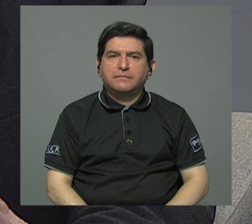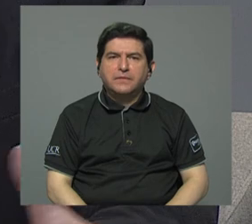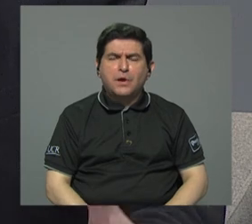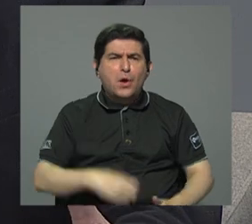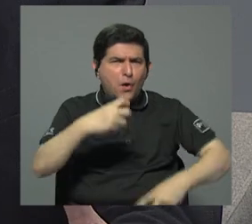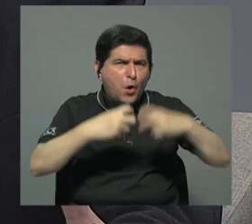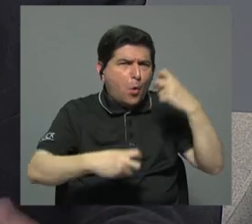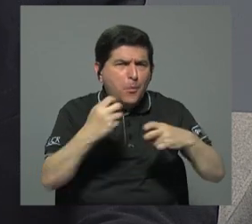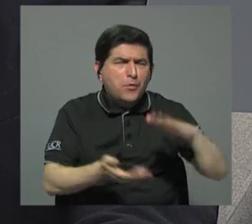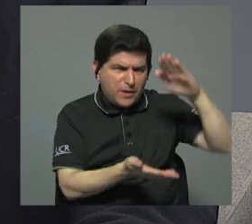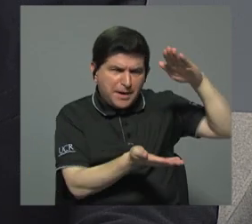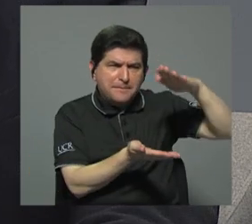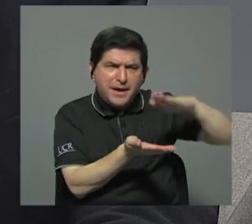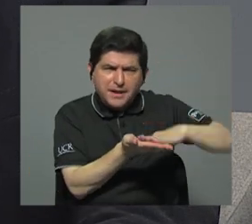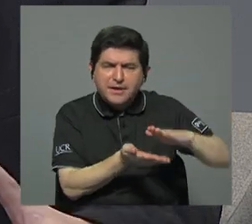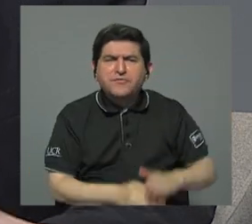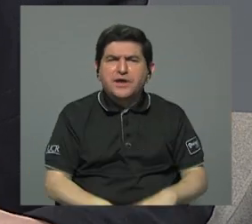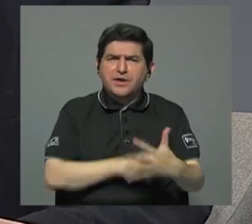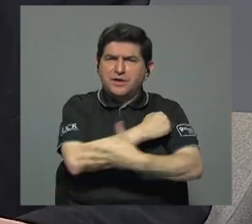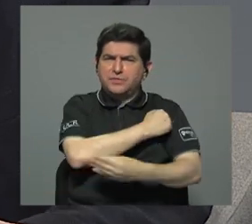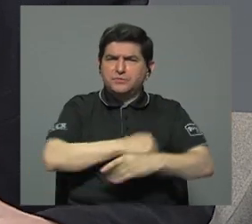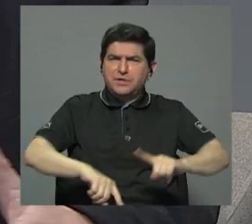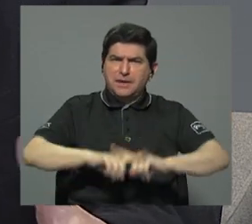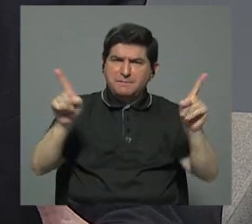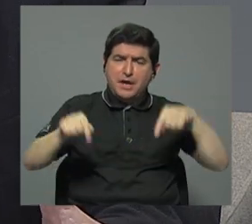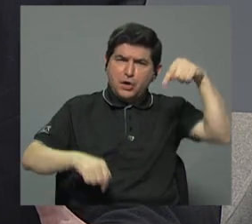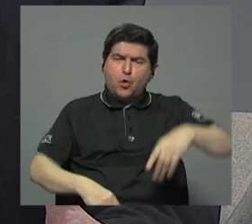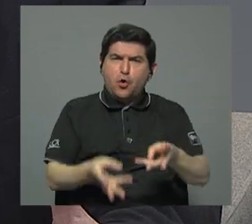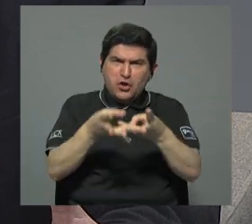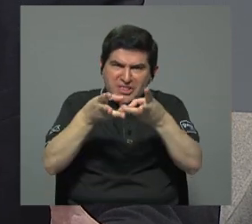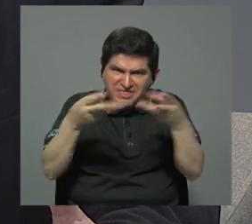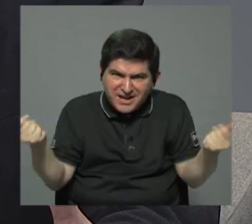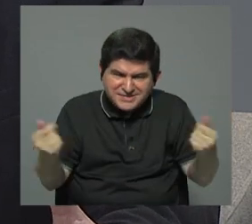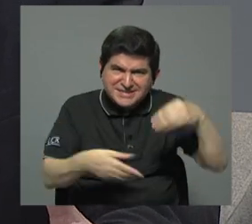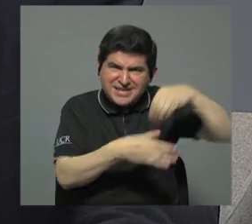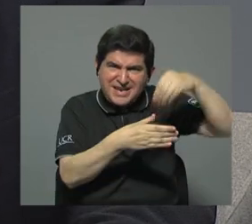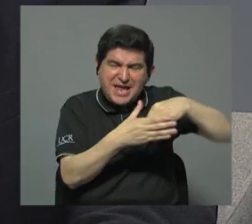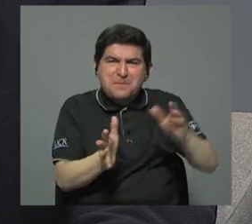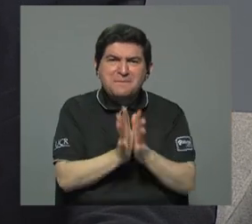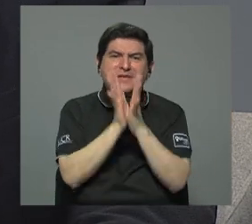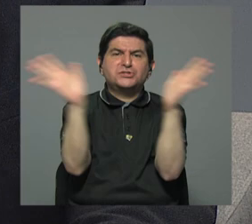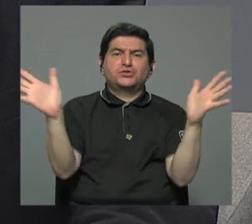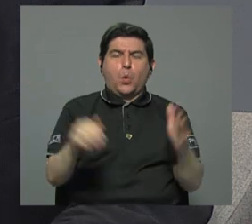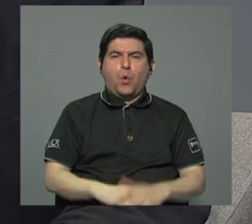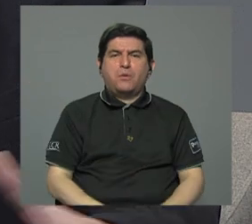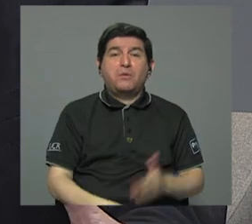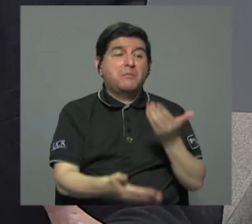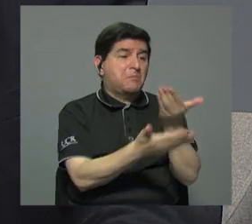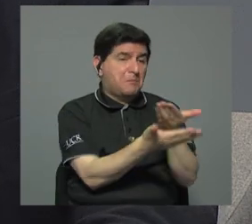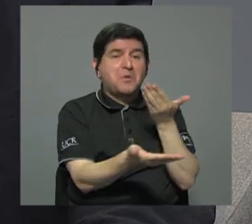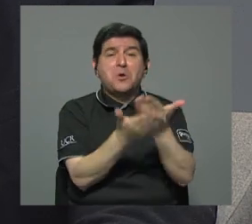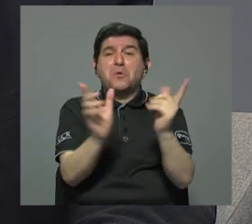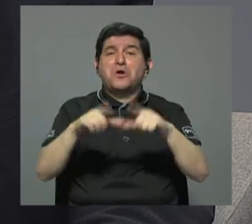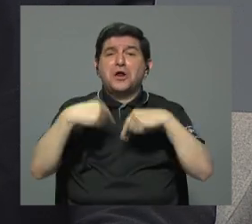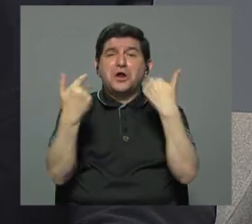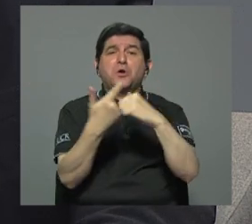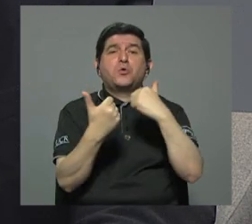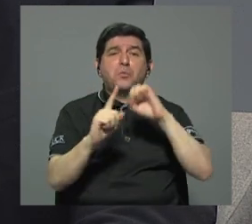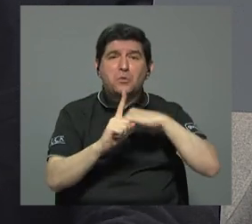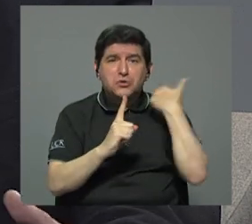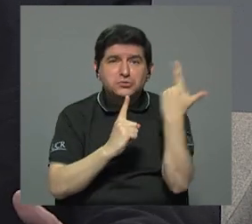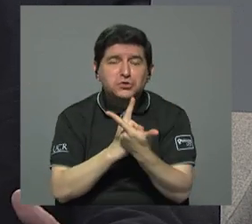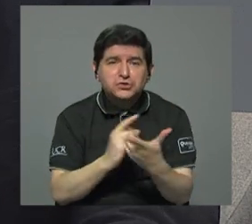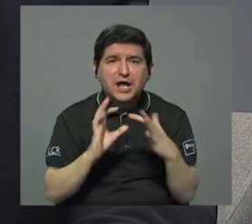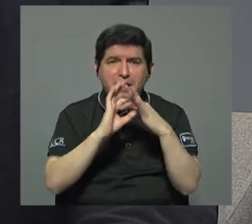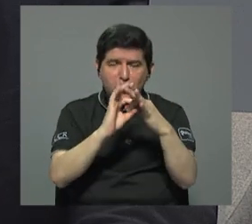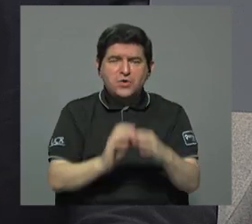serio problema en reducir la pobreza, pero lo cierto es que si hoy desmantelamos mucha la inversión pública que se hace, como proponen muchos sectores sociales